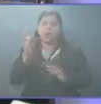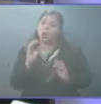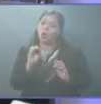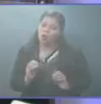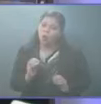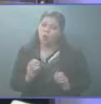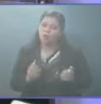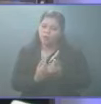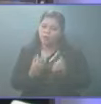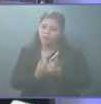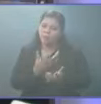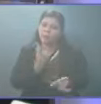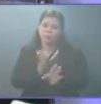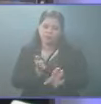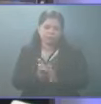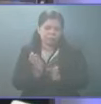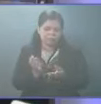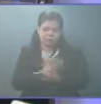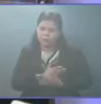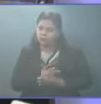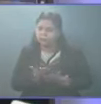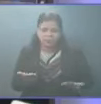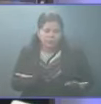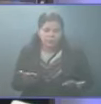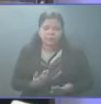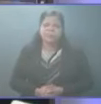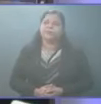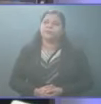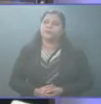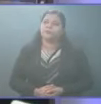defecto la asistencia social, ¿verdad? Entonces,